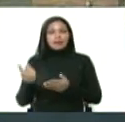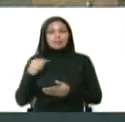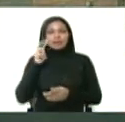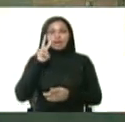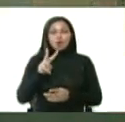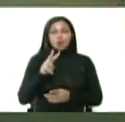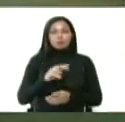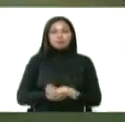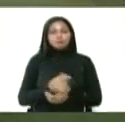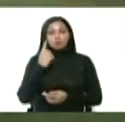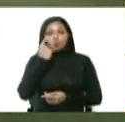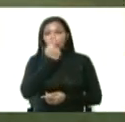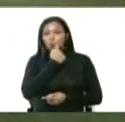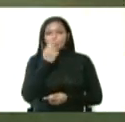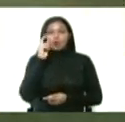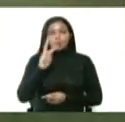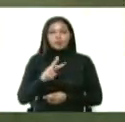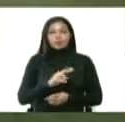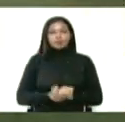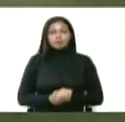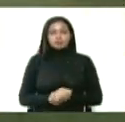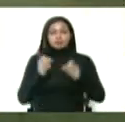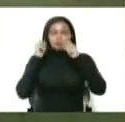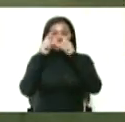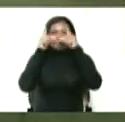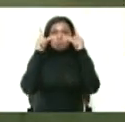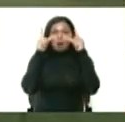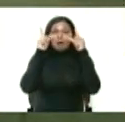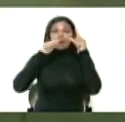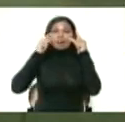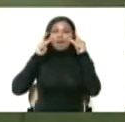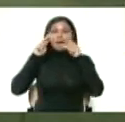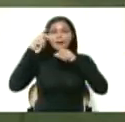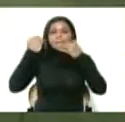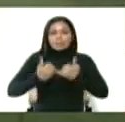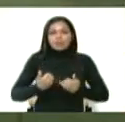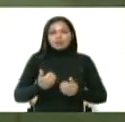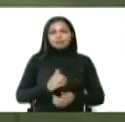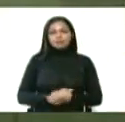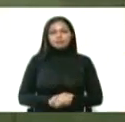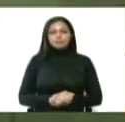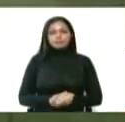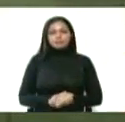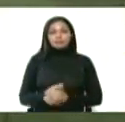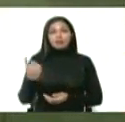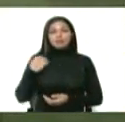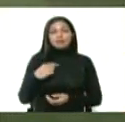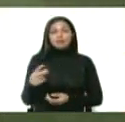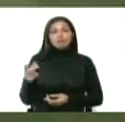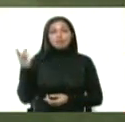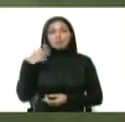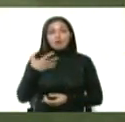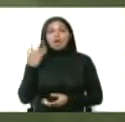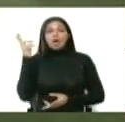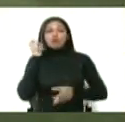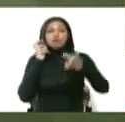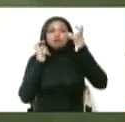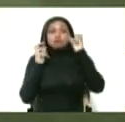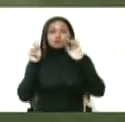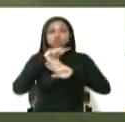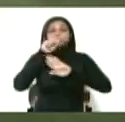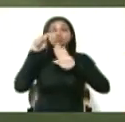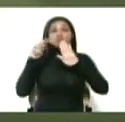ojos, que los abra bien para que vea. El que tenga oídos, que escuche